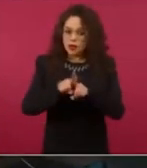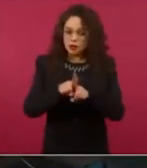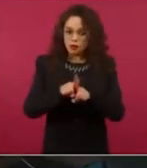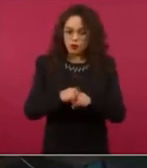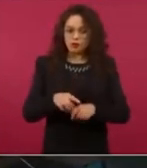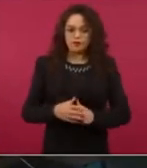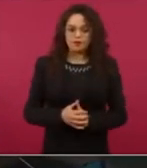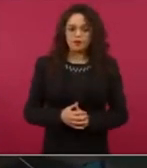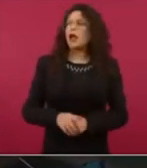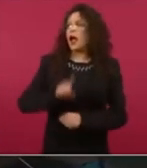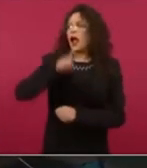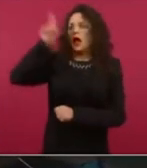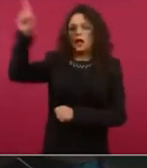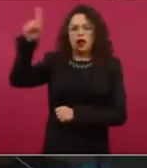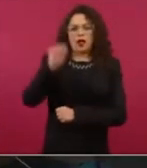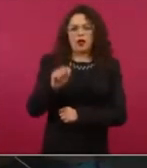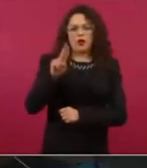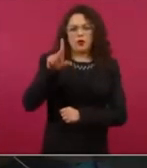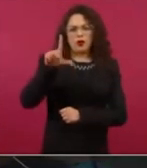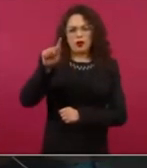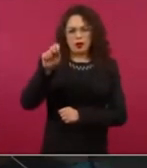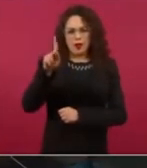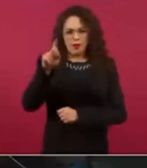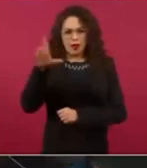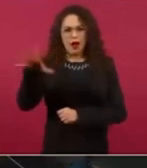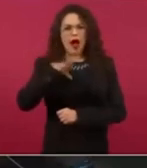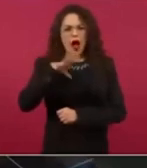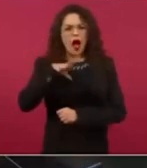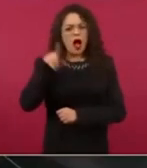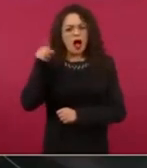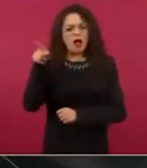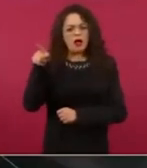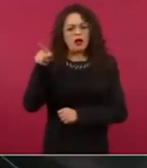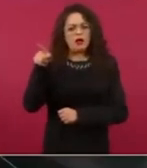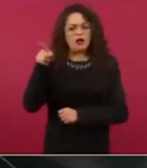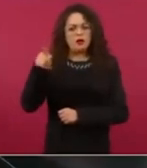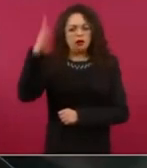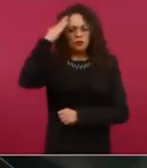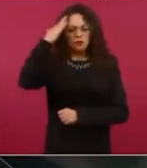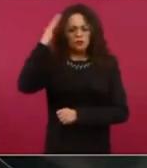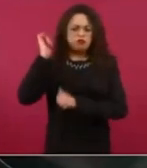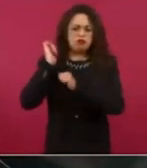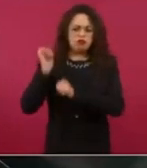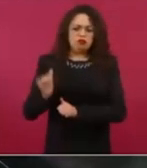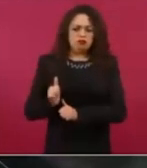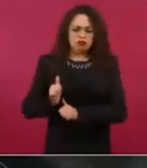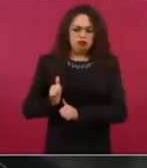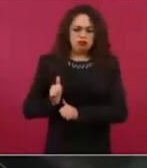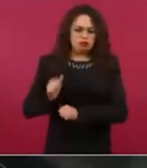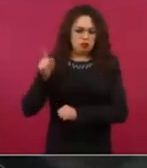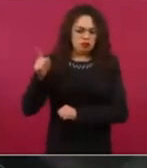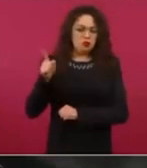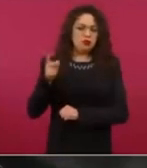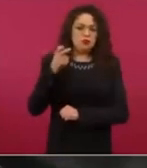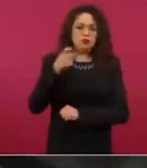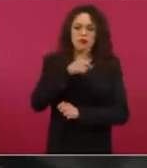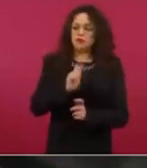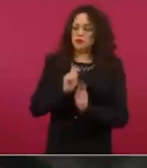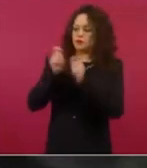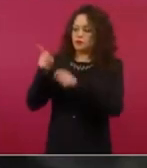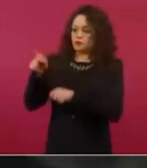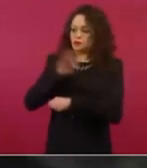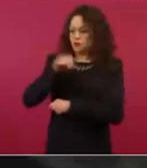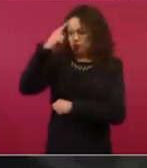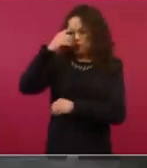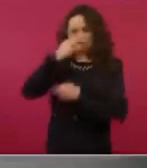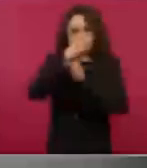Bueno, ¿de qué manera ellos pudieran saber más sobre el avance y lo que se tiene proyectado, presidente?